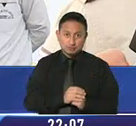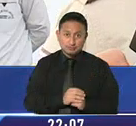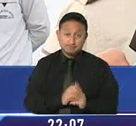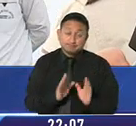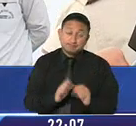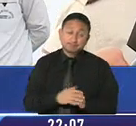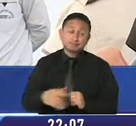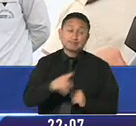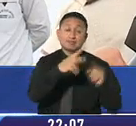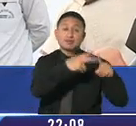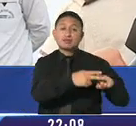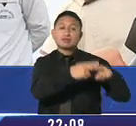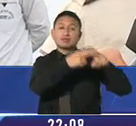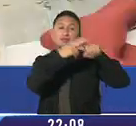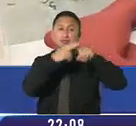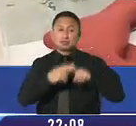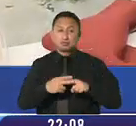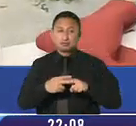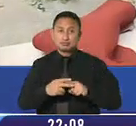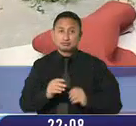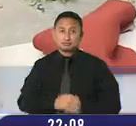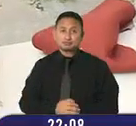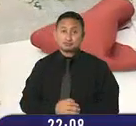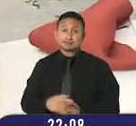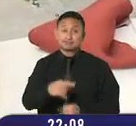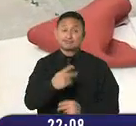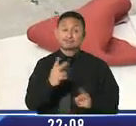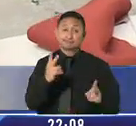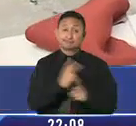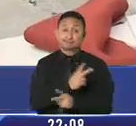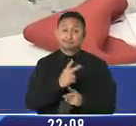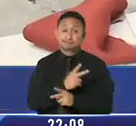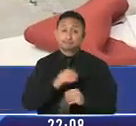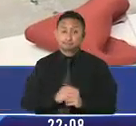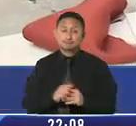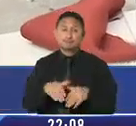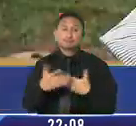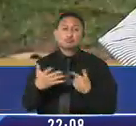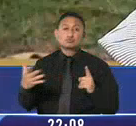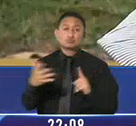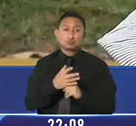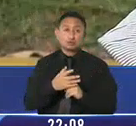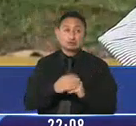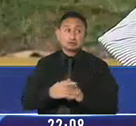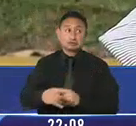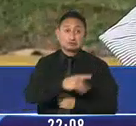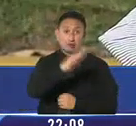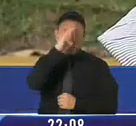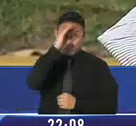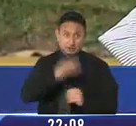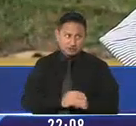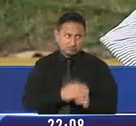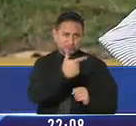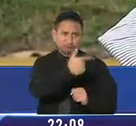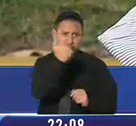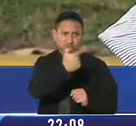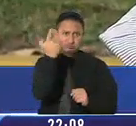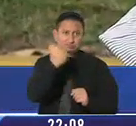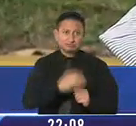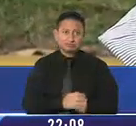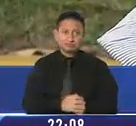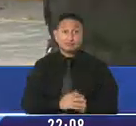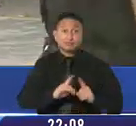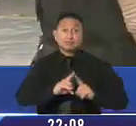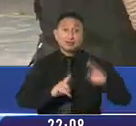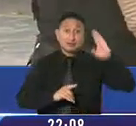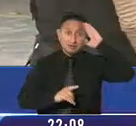aparentemente es conductor. Pero eran peligrosos, para evitar ser capturados, no dudaron en activar sus armas de fuego.